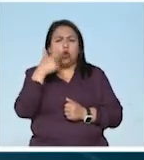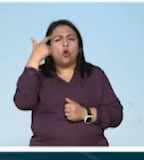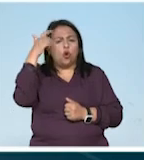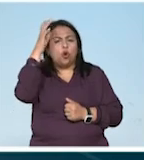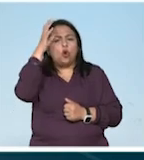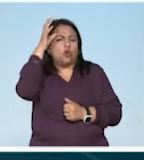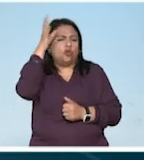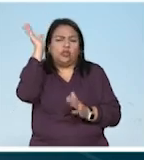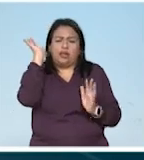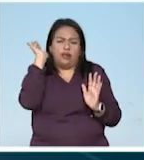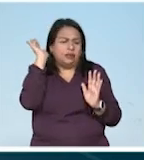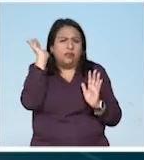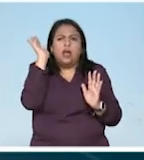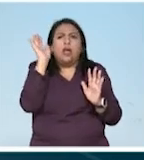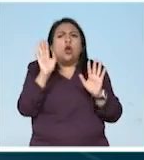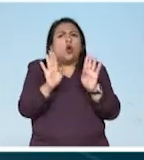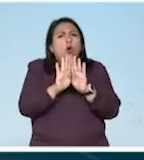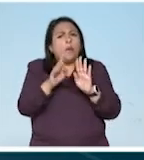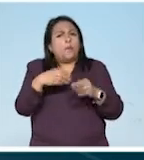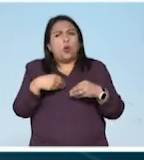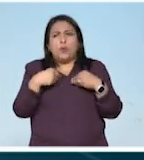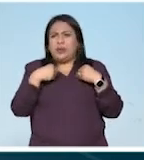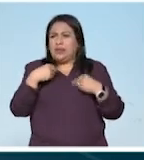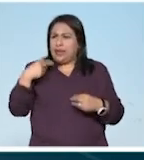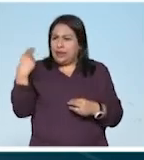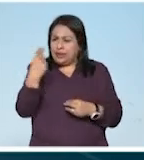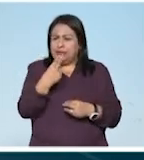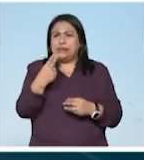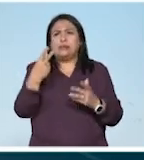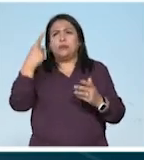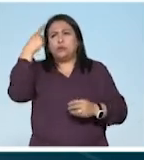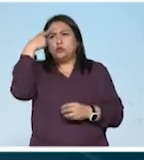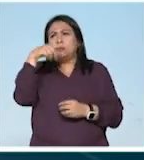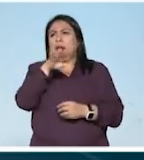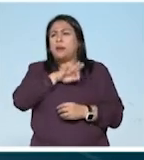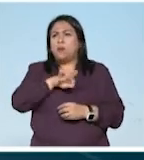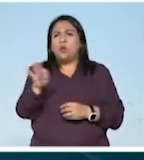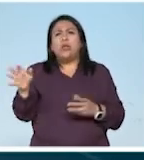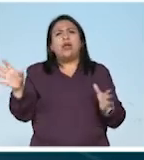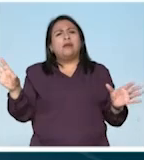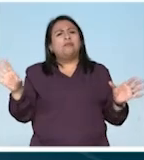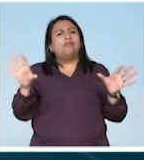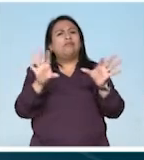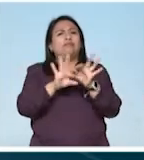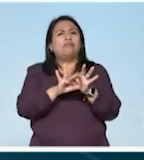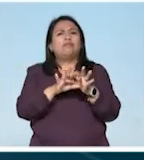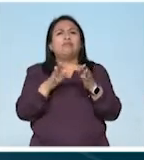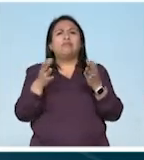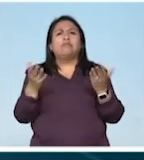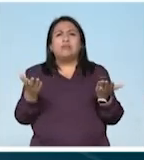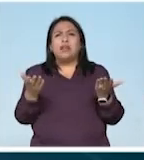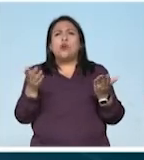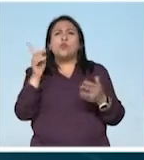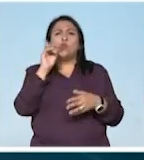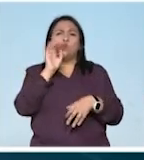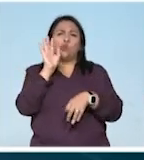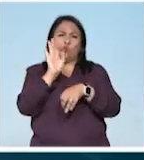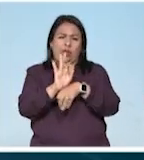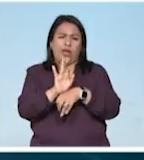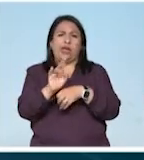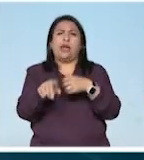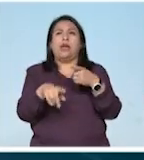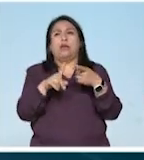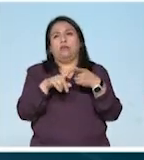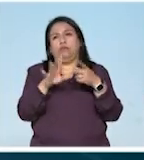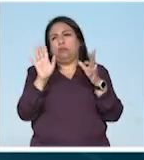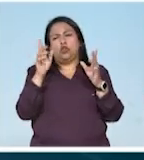consciente de la forma de vida que es necesario adoptar para poder conciliar la feminidad por una parte,